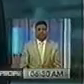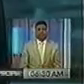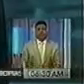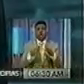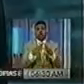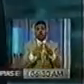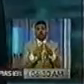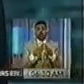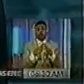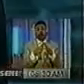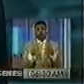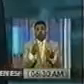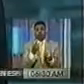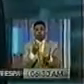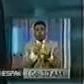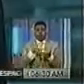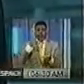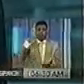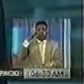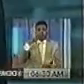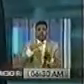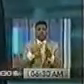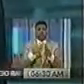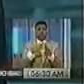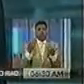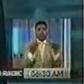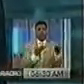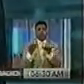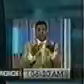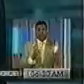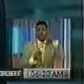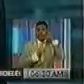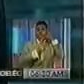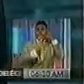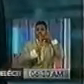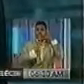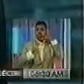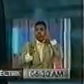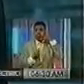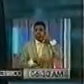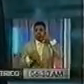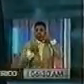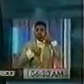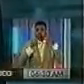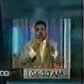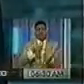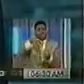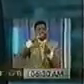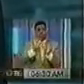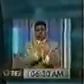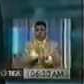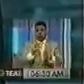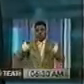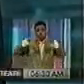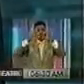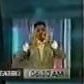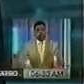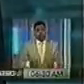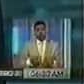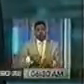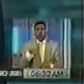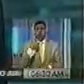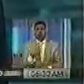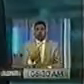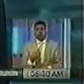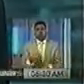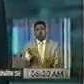Todos los aumentos de precios y tarifas de servicios de las operadoras telefónicas del país continuarán suspendidos. Así fue ratificado por